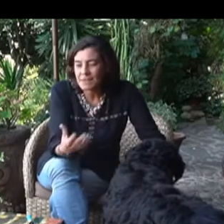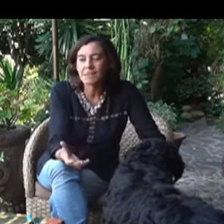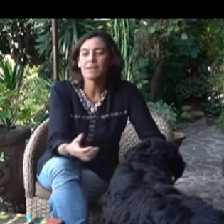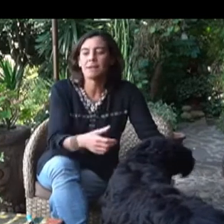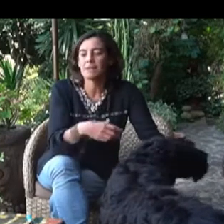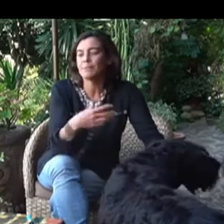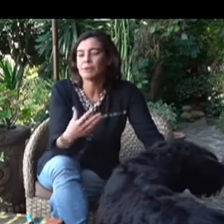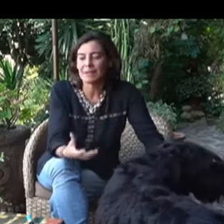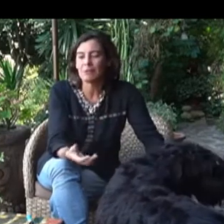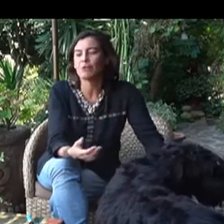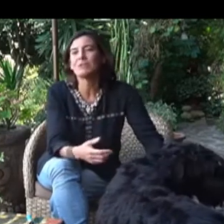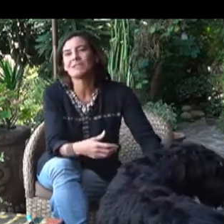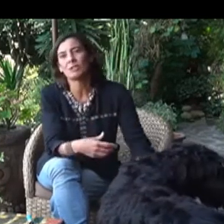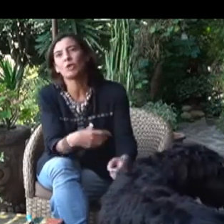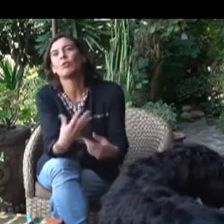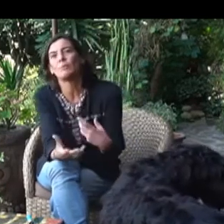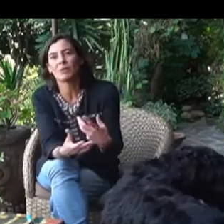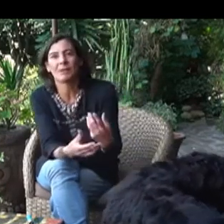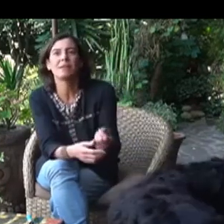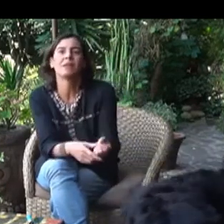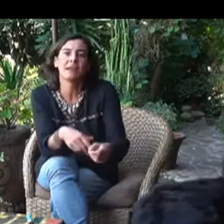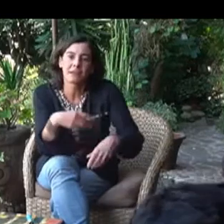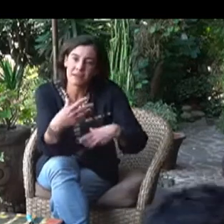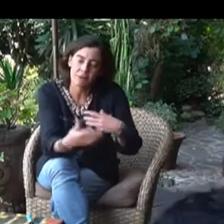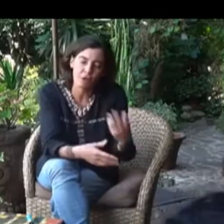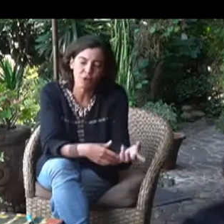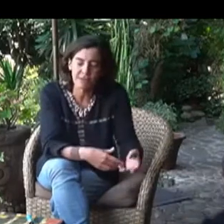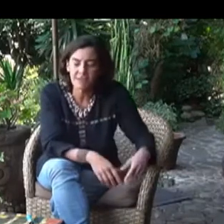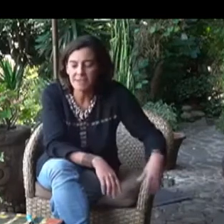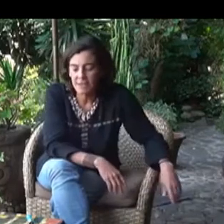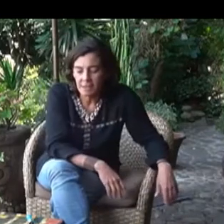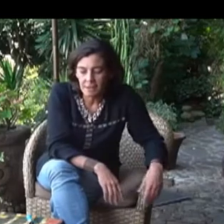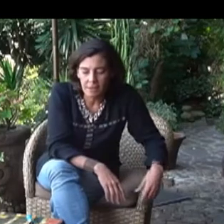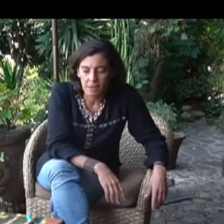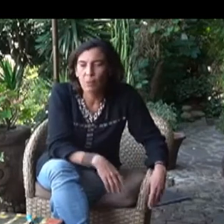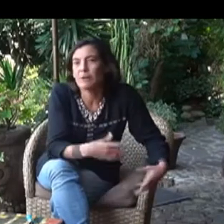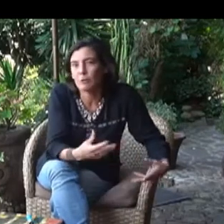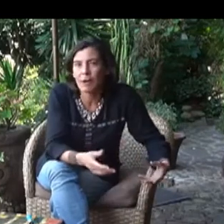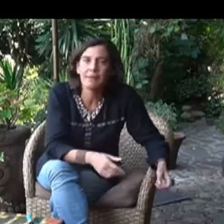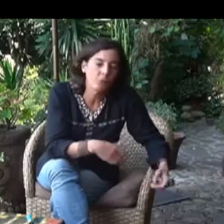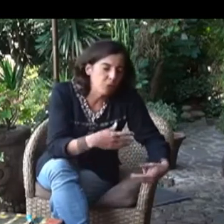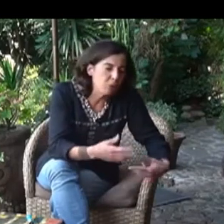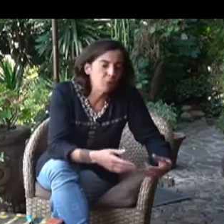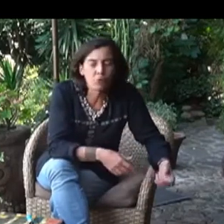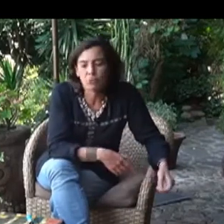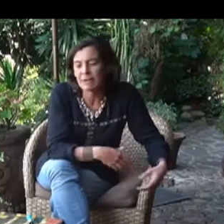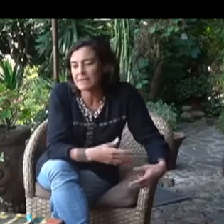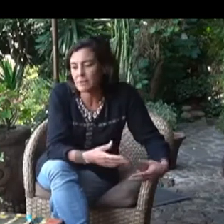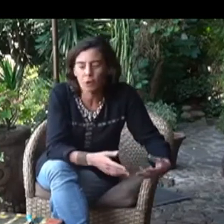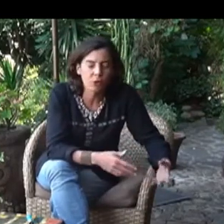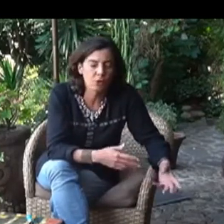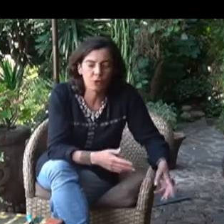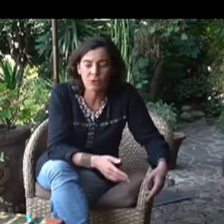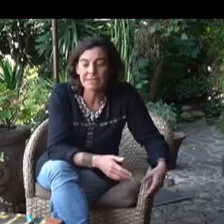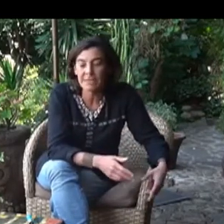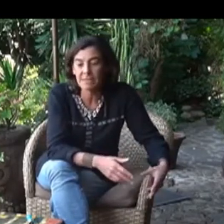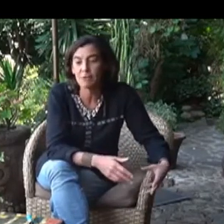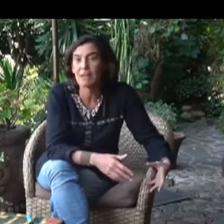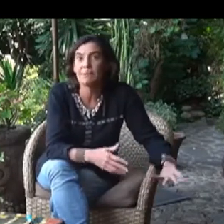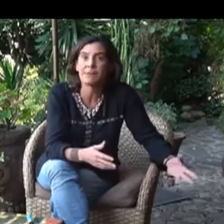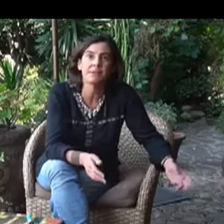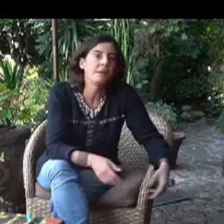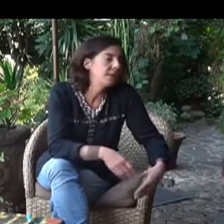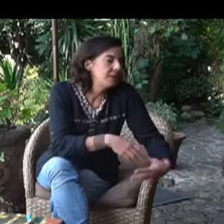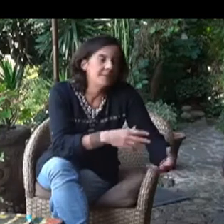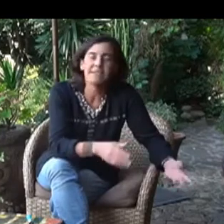inquietudes artísticas y por tanto no es solo importante las reuniones one-on-one, de uno en uno, con un asesor o con lo que sea,